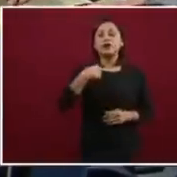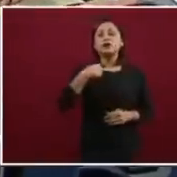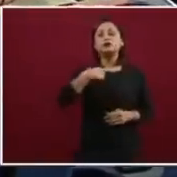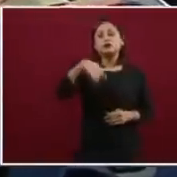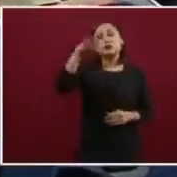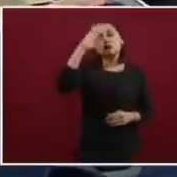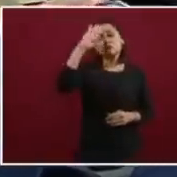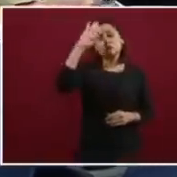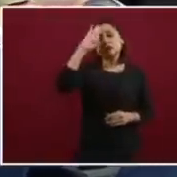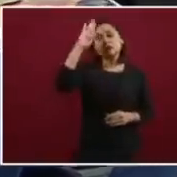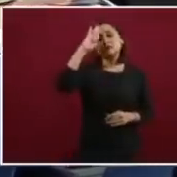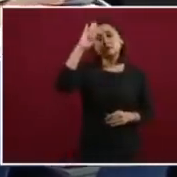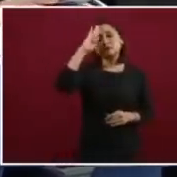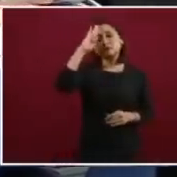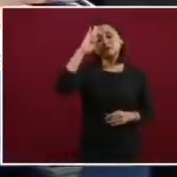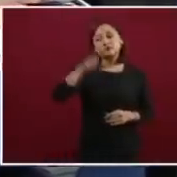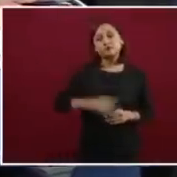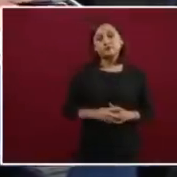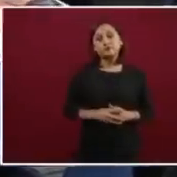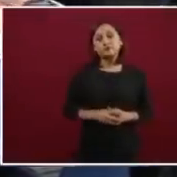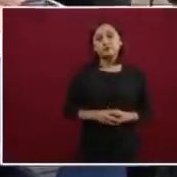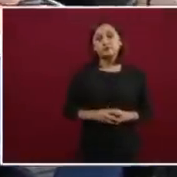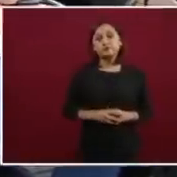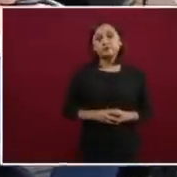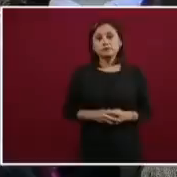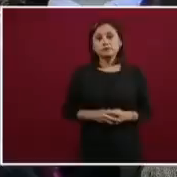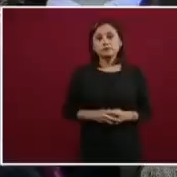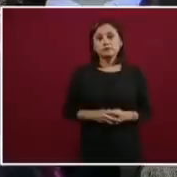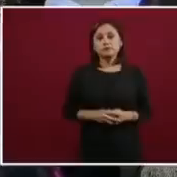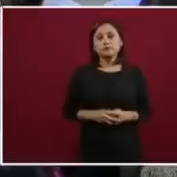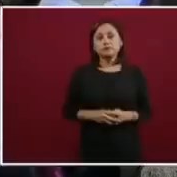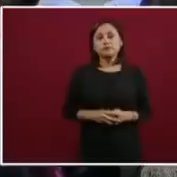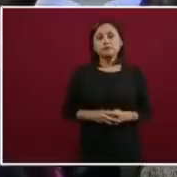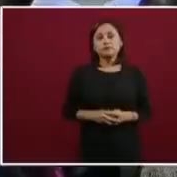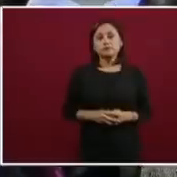considero debe cuidarse